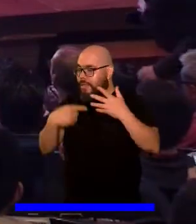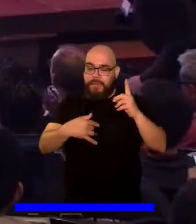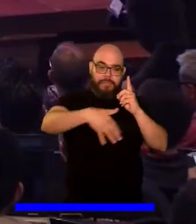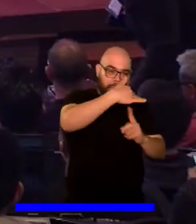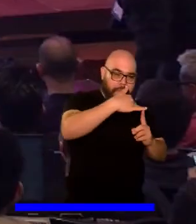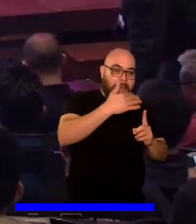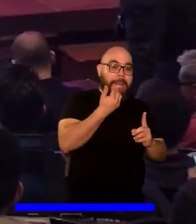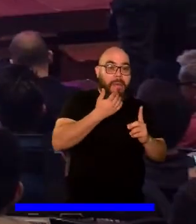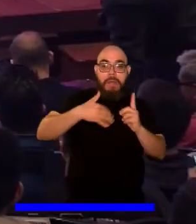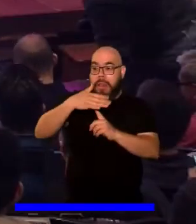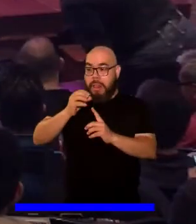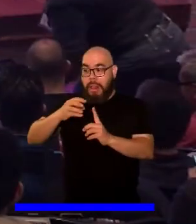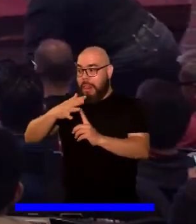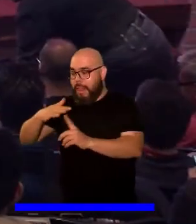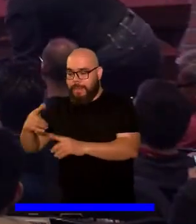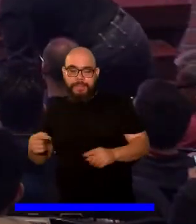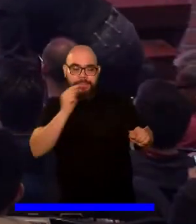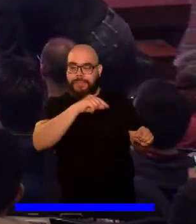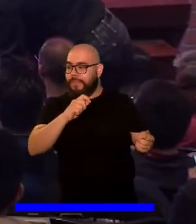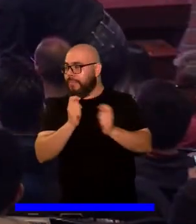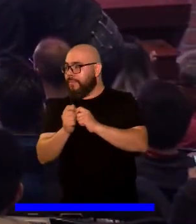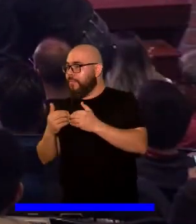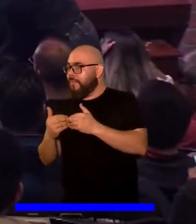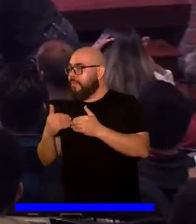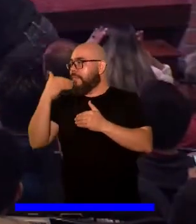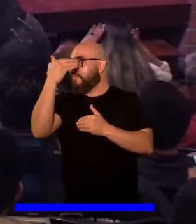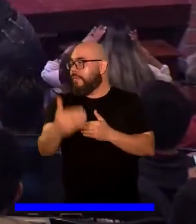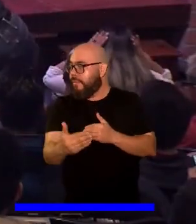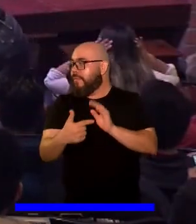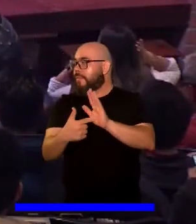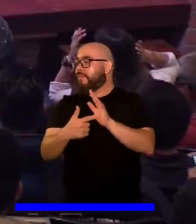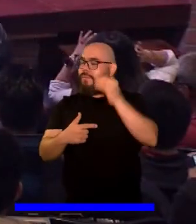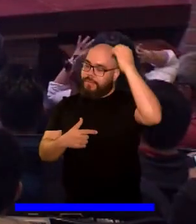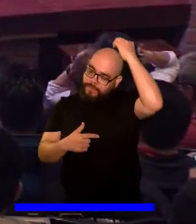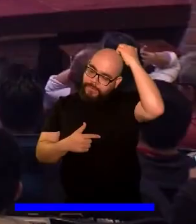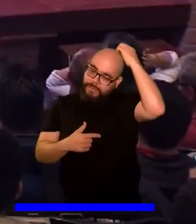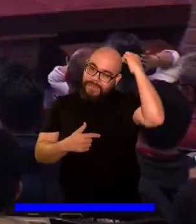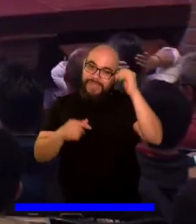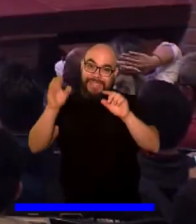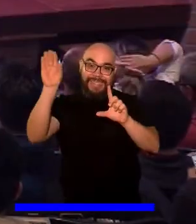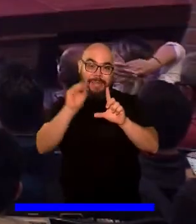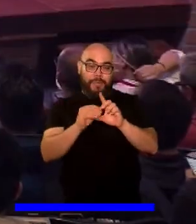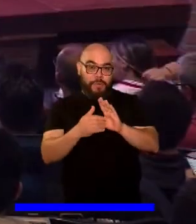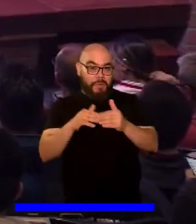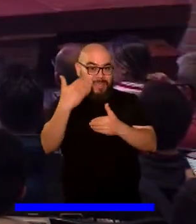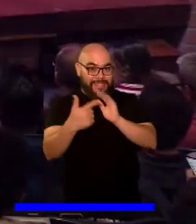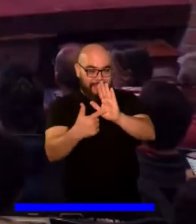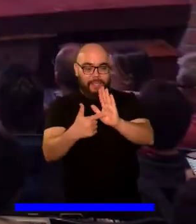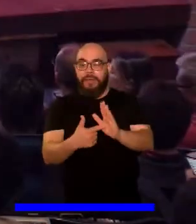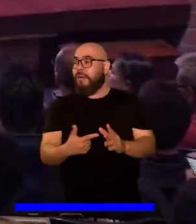revoluciones. Pero, adelantándome un poco a la próxima diapositiva, con cada revolución viene un